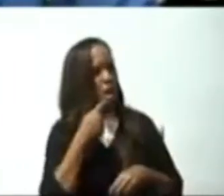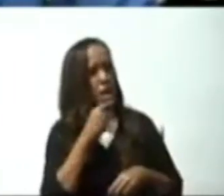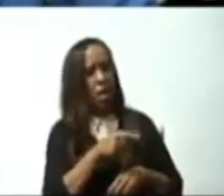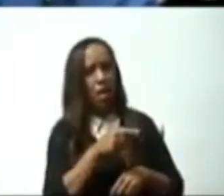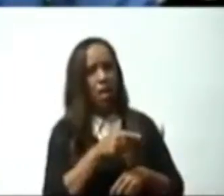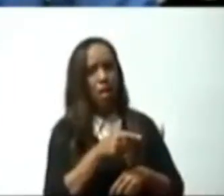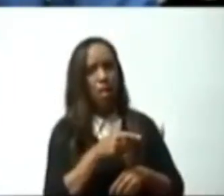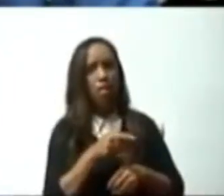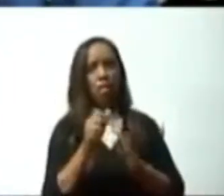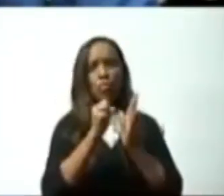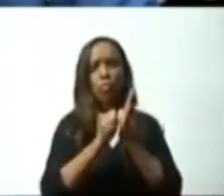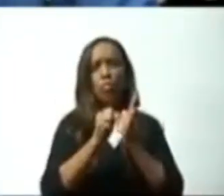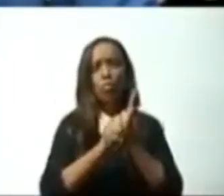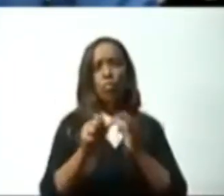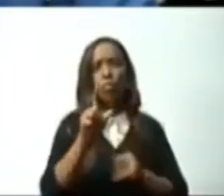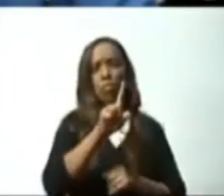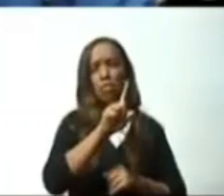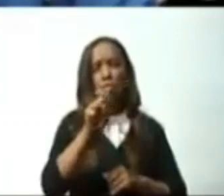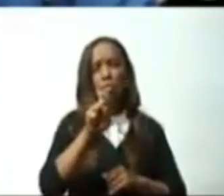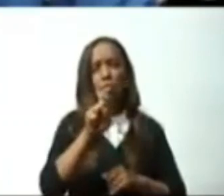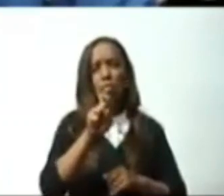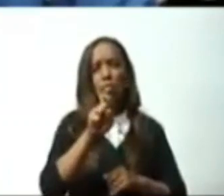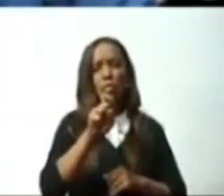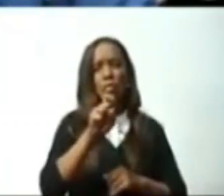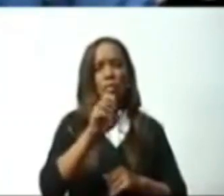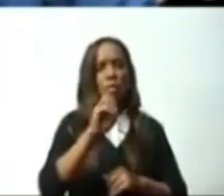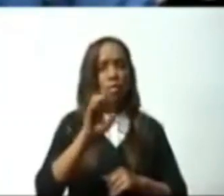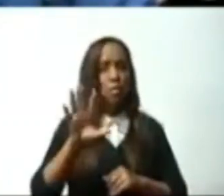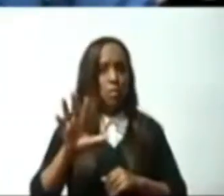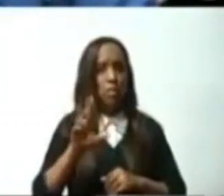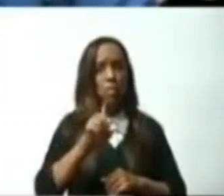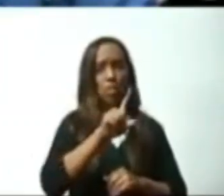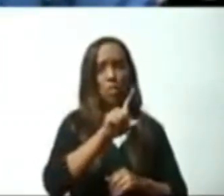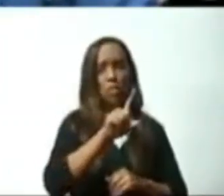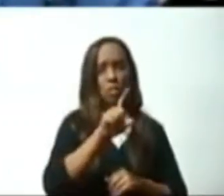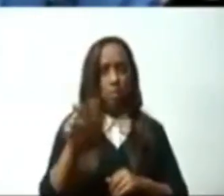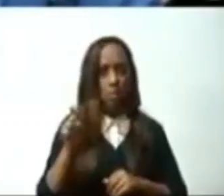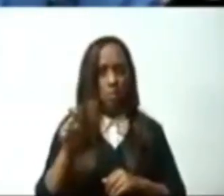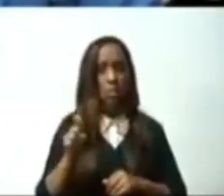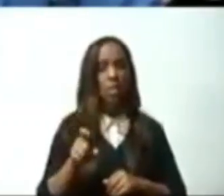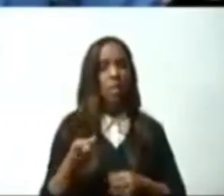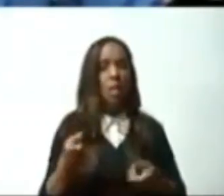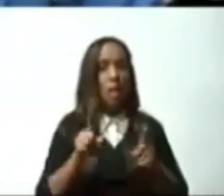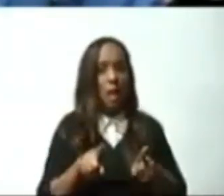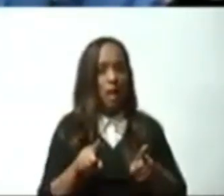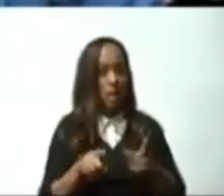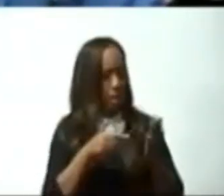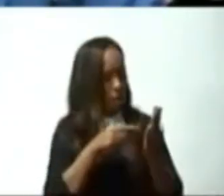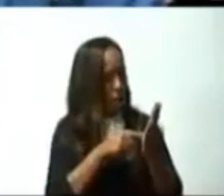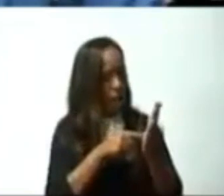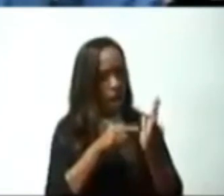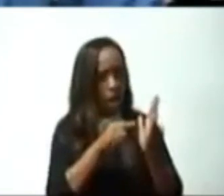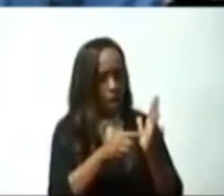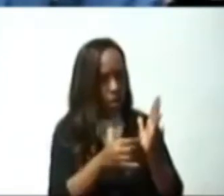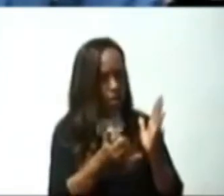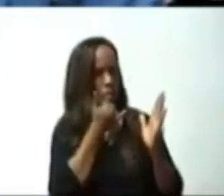el artículo 100, que yo brevemente voy a leer. ¿Qué establece el